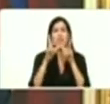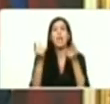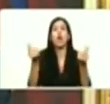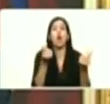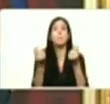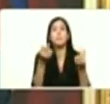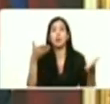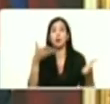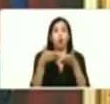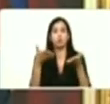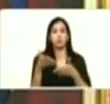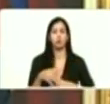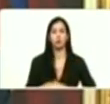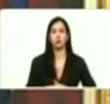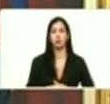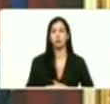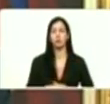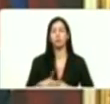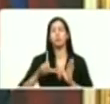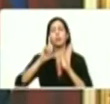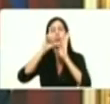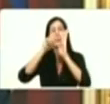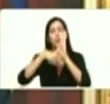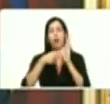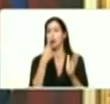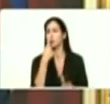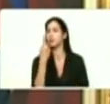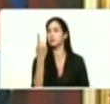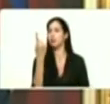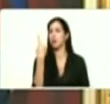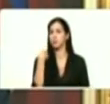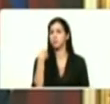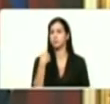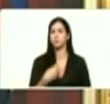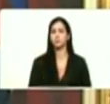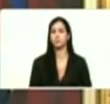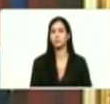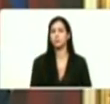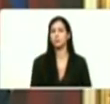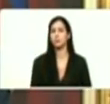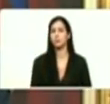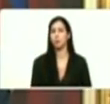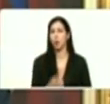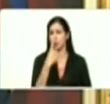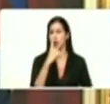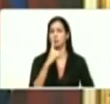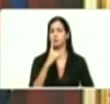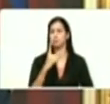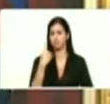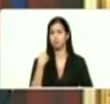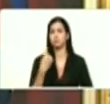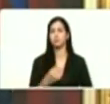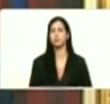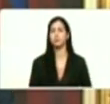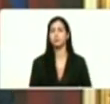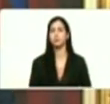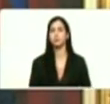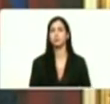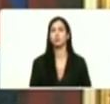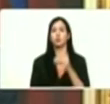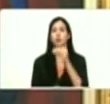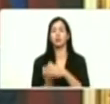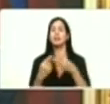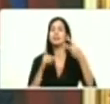luego hace un año yo creé un tercer